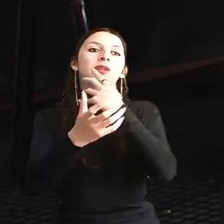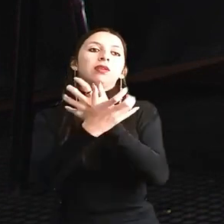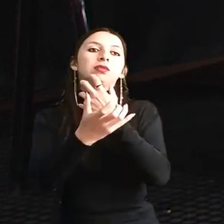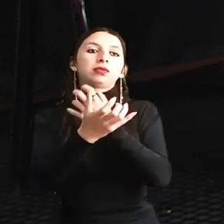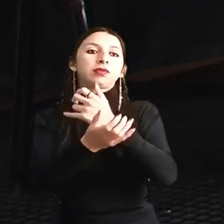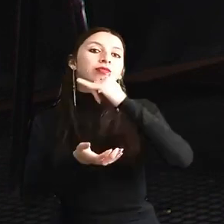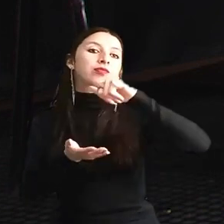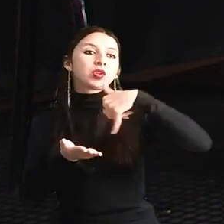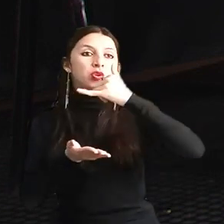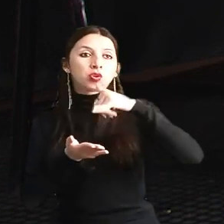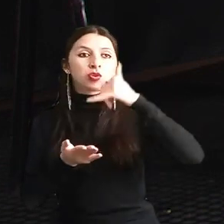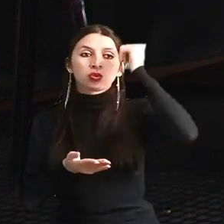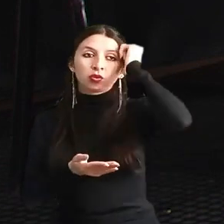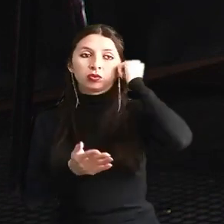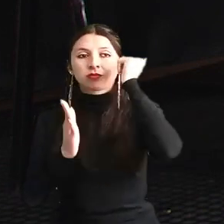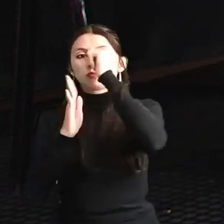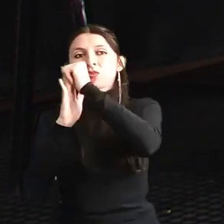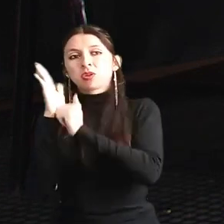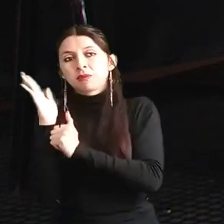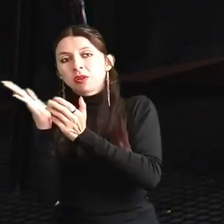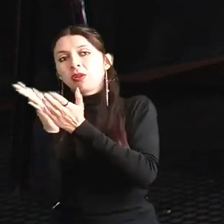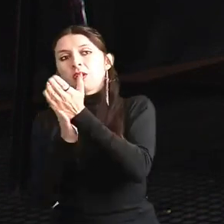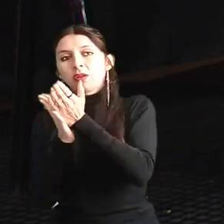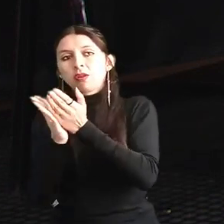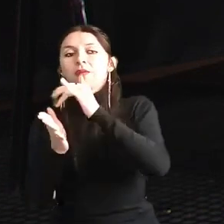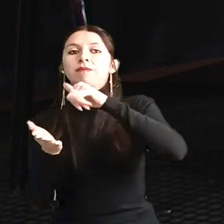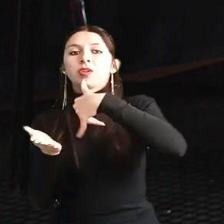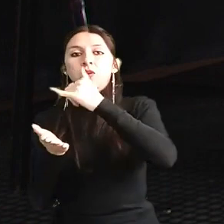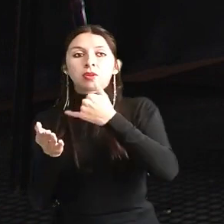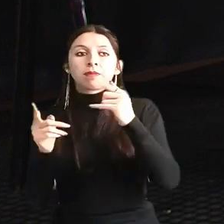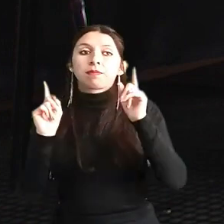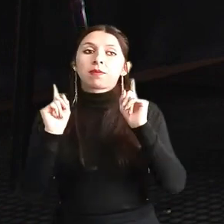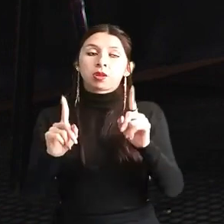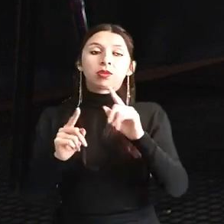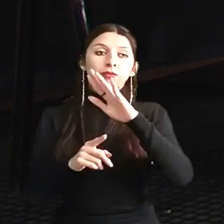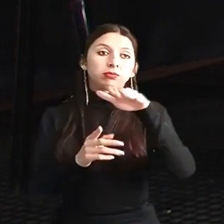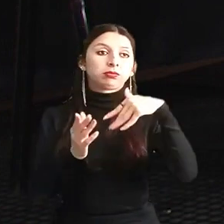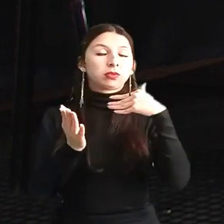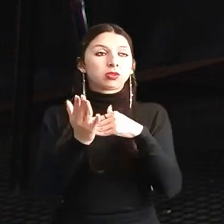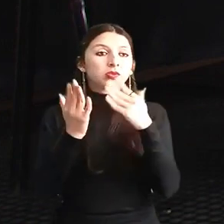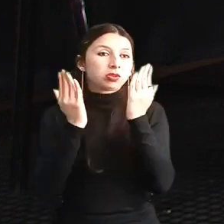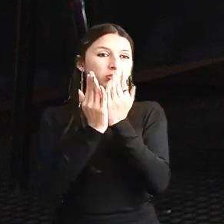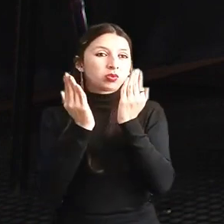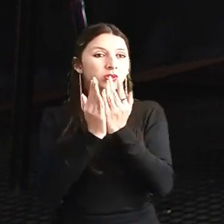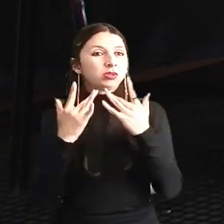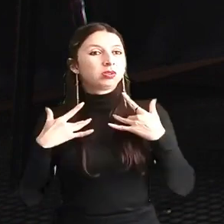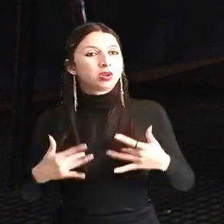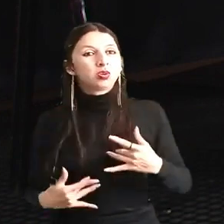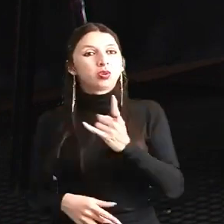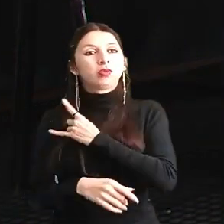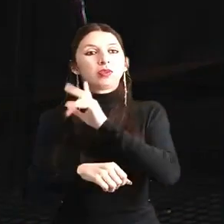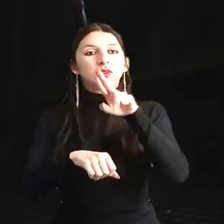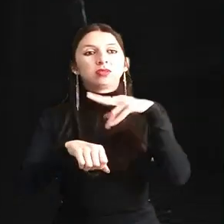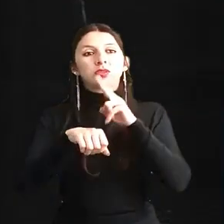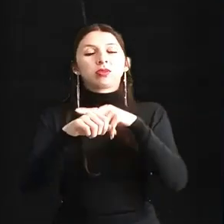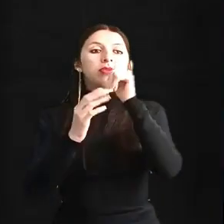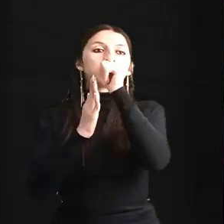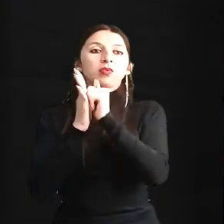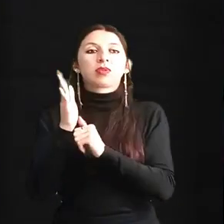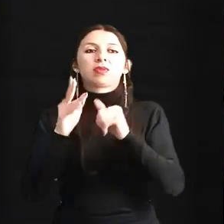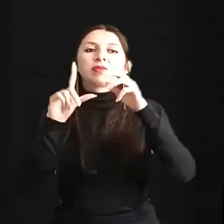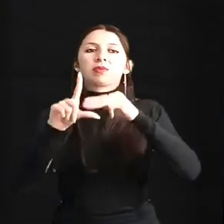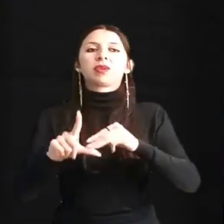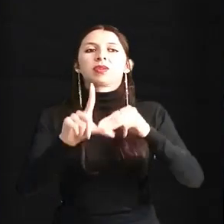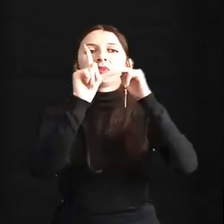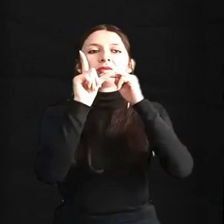posgrado de maestría en ciencias biológicas soy docente del programa de biología pero también al interior del centro de estudios en salud de la Universidad